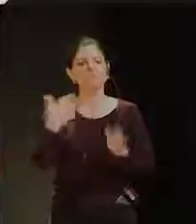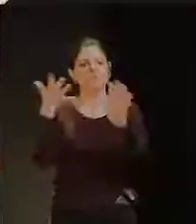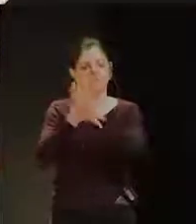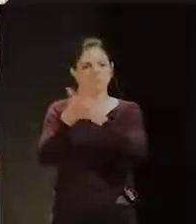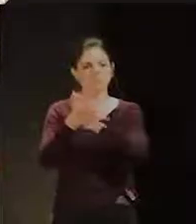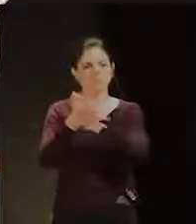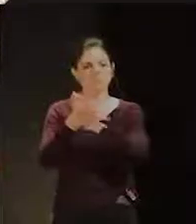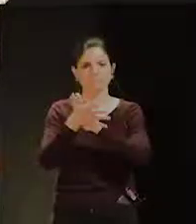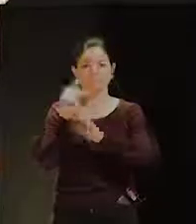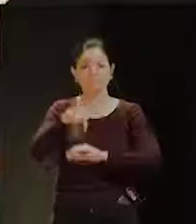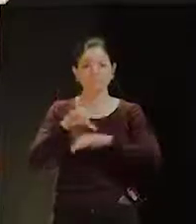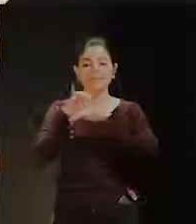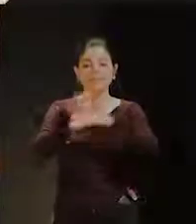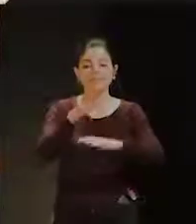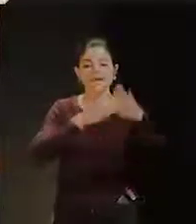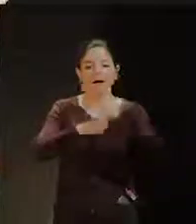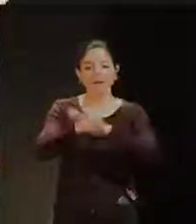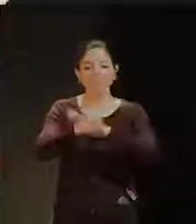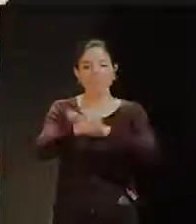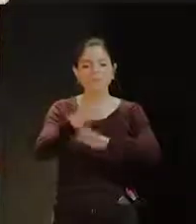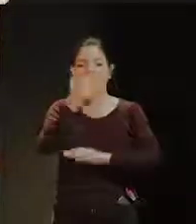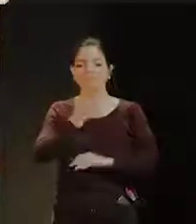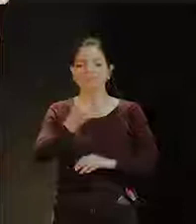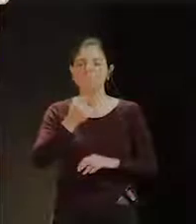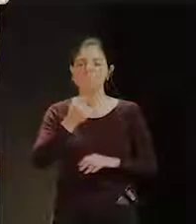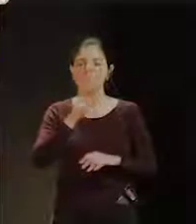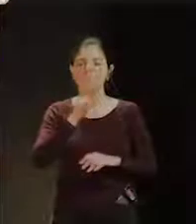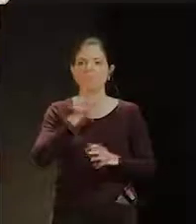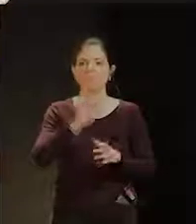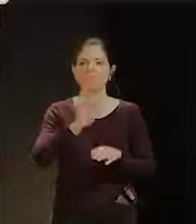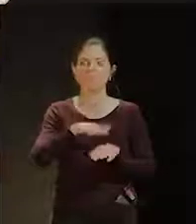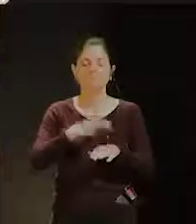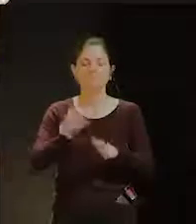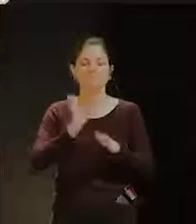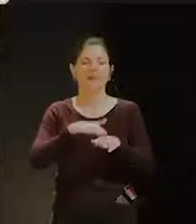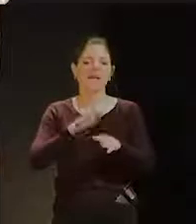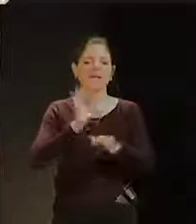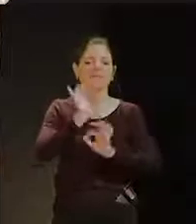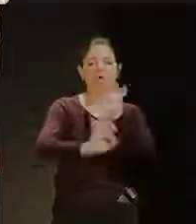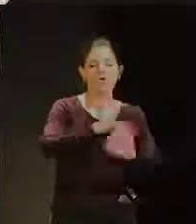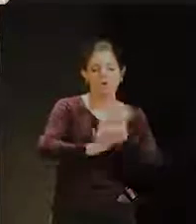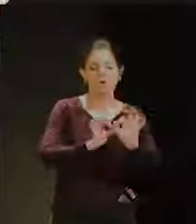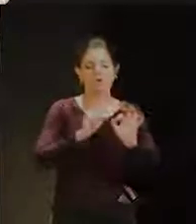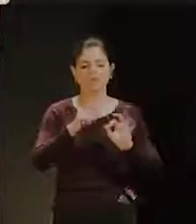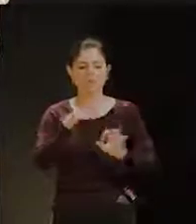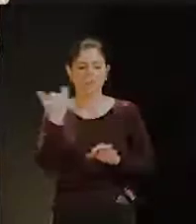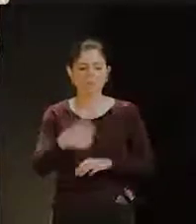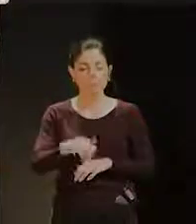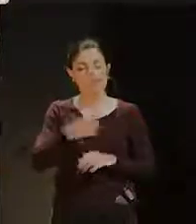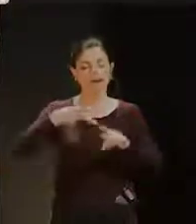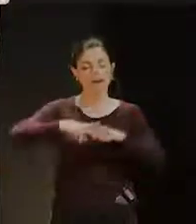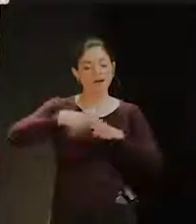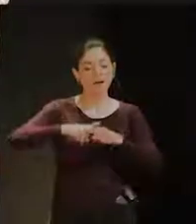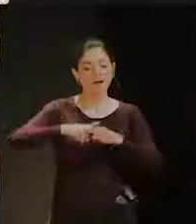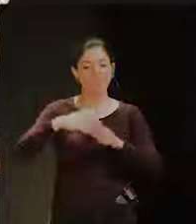mencionarlo. Esta guía de acceso fácil es para promotores y organizadores hacer que estas